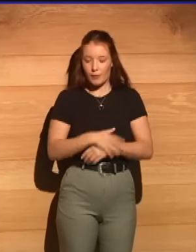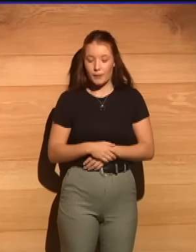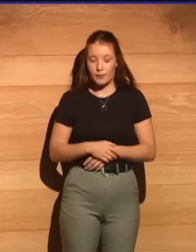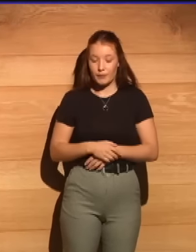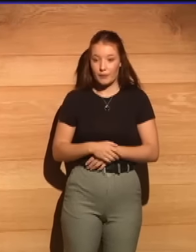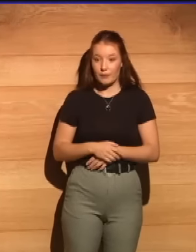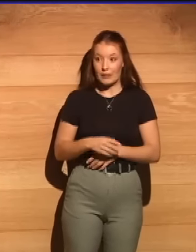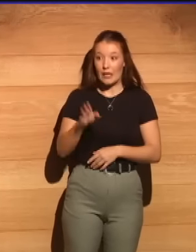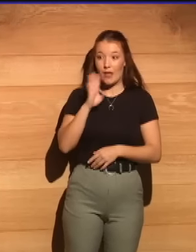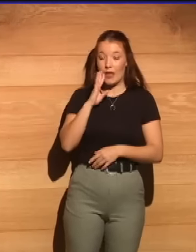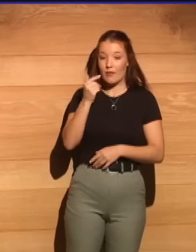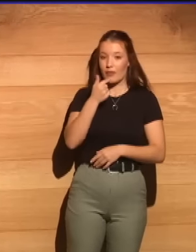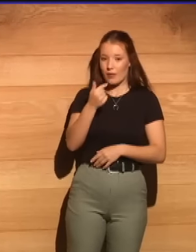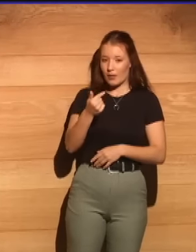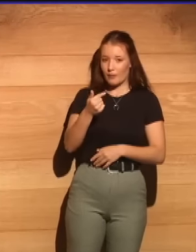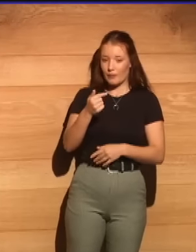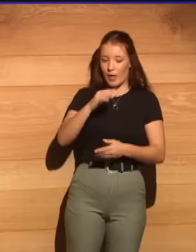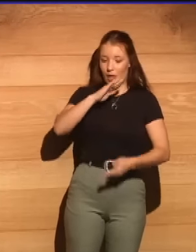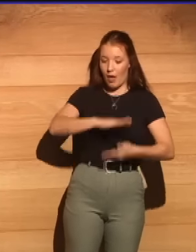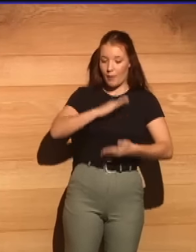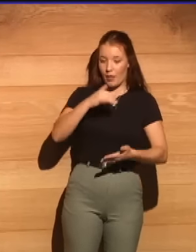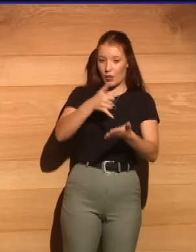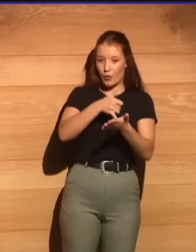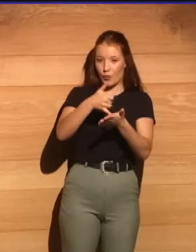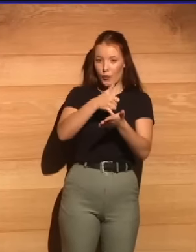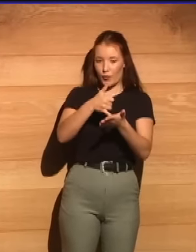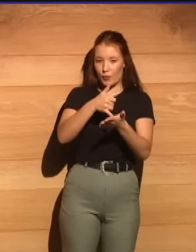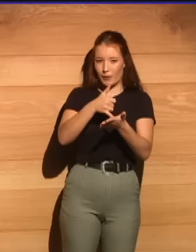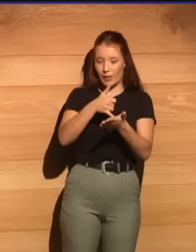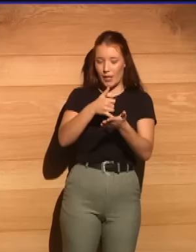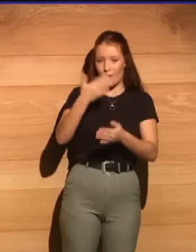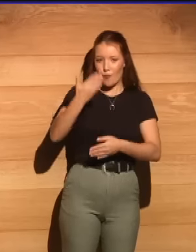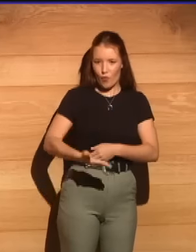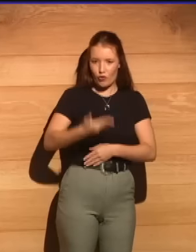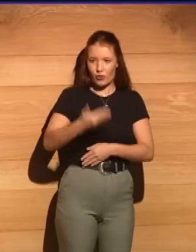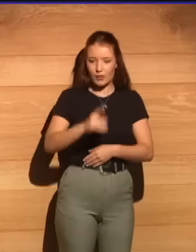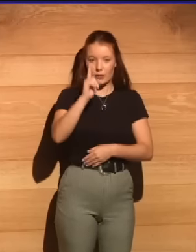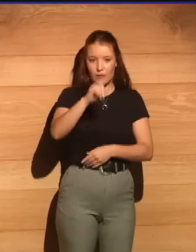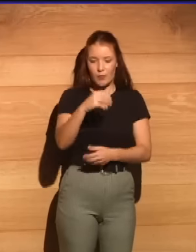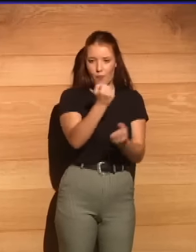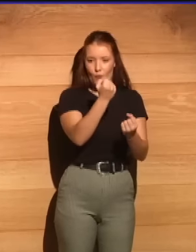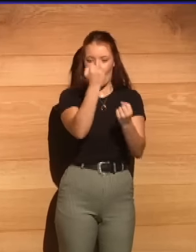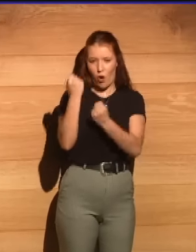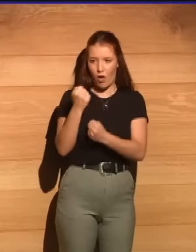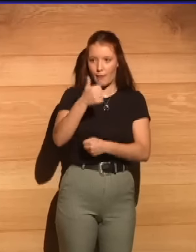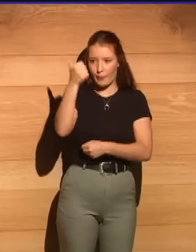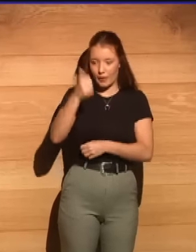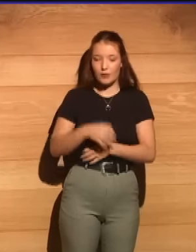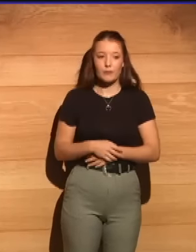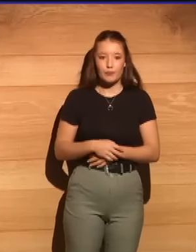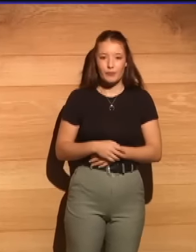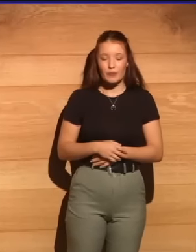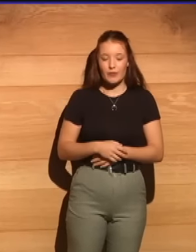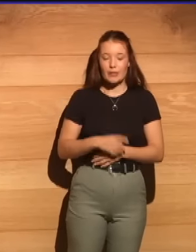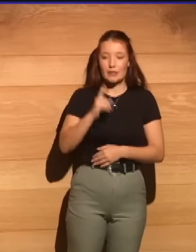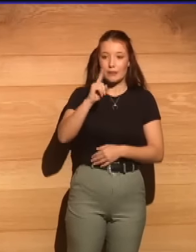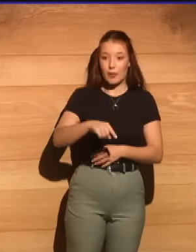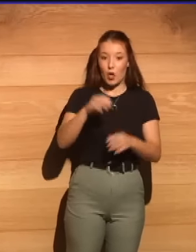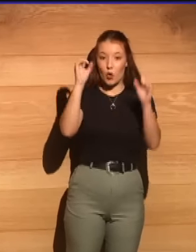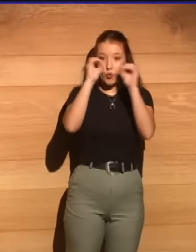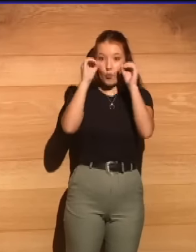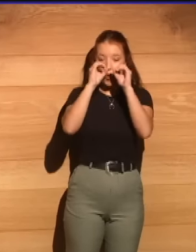blandas son las más sabias y más poderosas. Y hay una anécdota que también me gusta mucho, que es de Google, que cuando creó